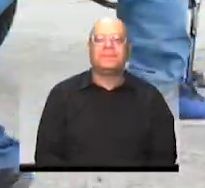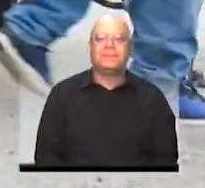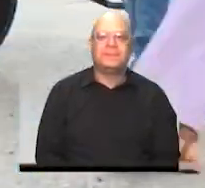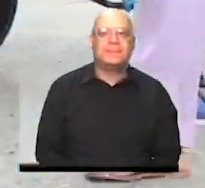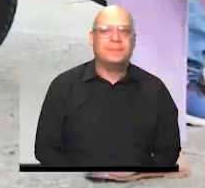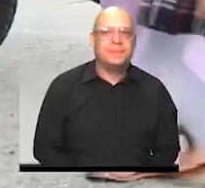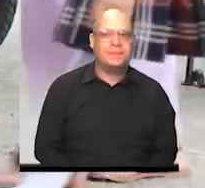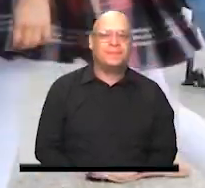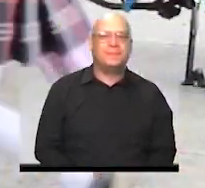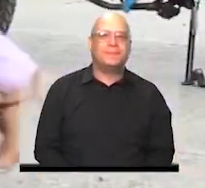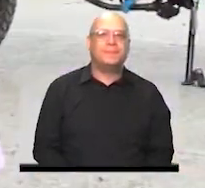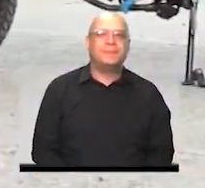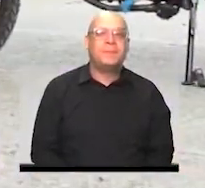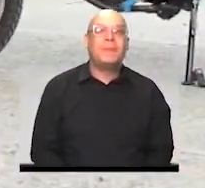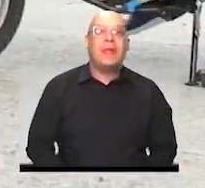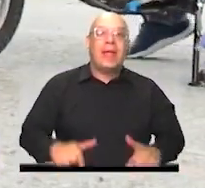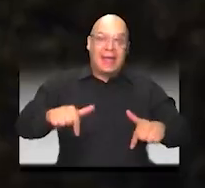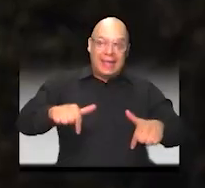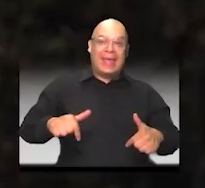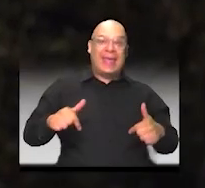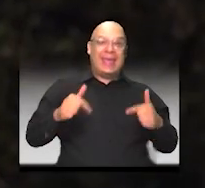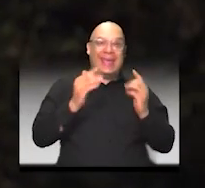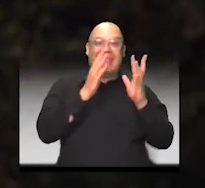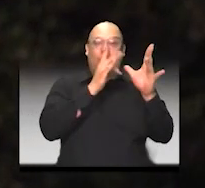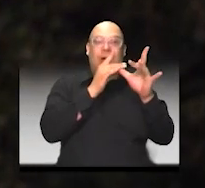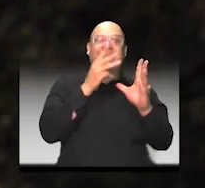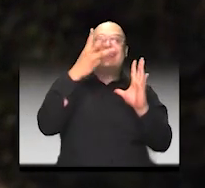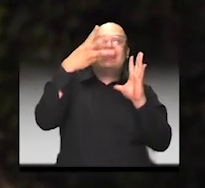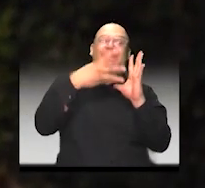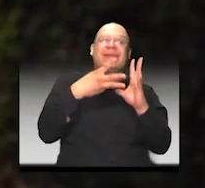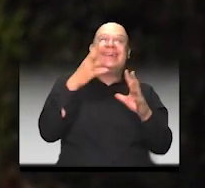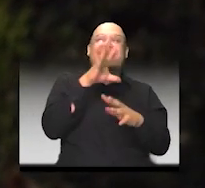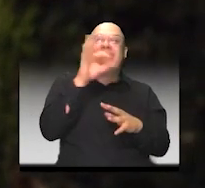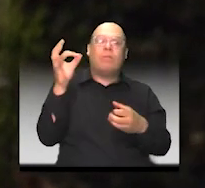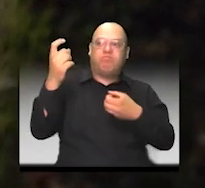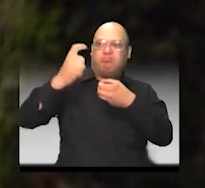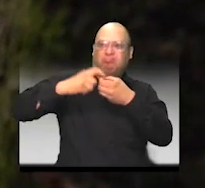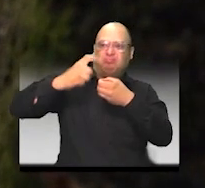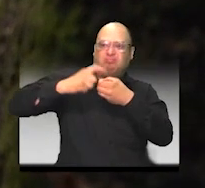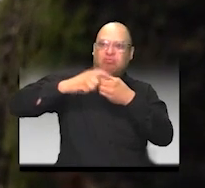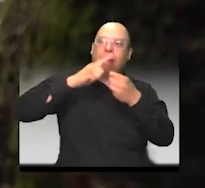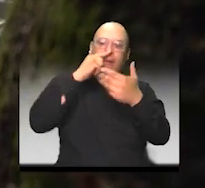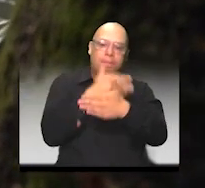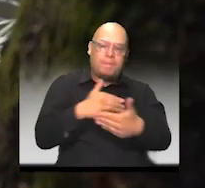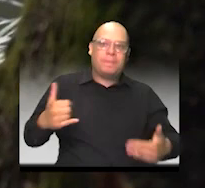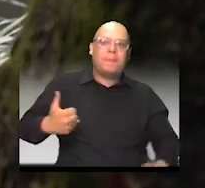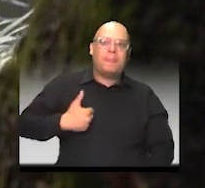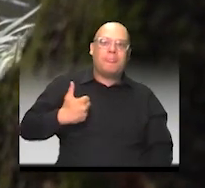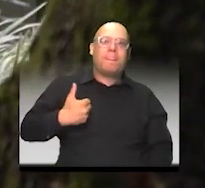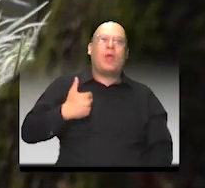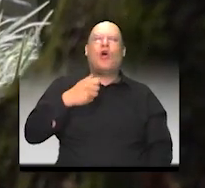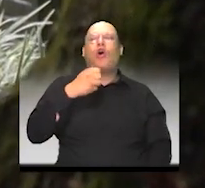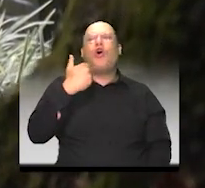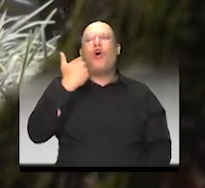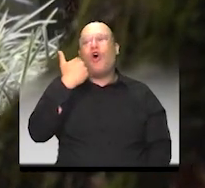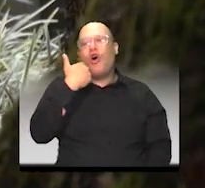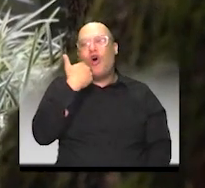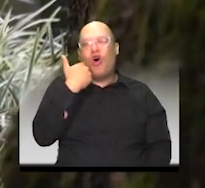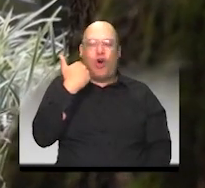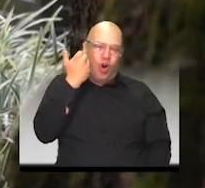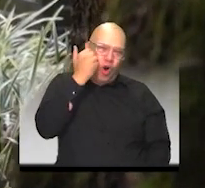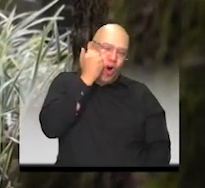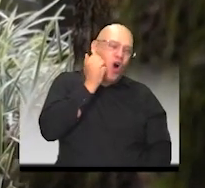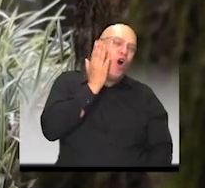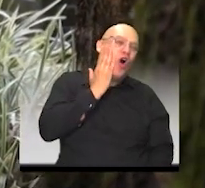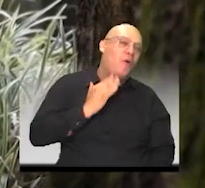Quiero contarles que acá en Itagüí hay más de 3.500 cupos disponibles para los niños, niñas y adolescentes para ingresar a las